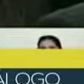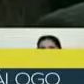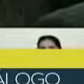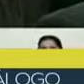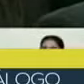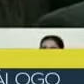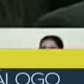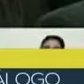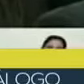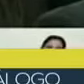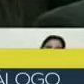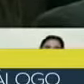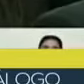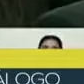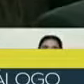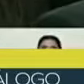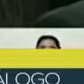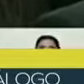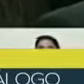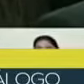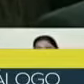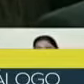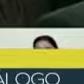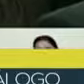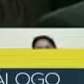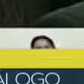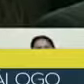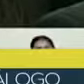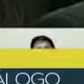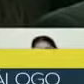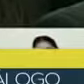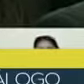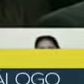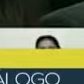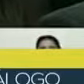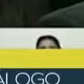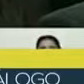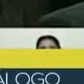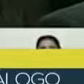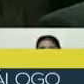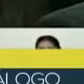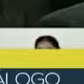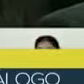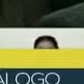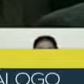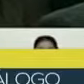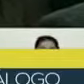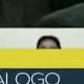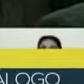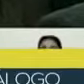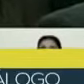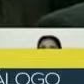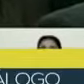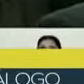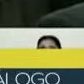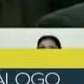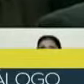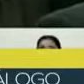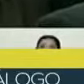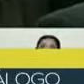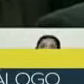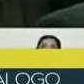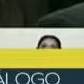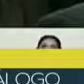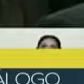exportaciones petroleras? También me gustaría saber si usted teme que su gobierno puede perder su